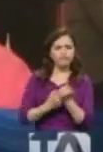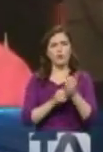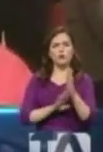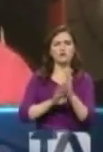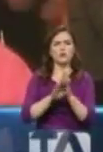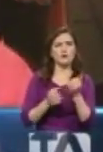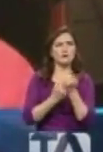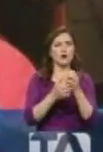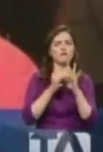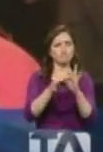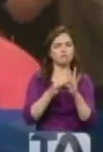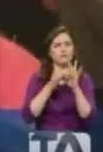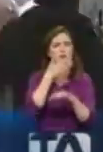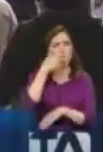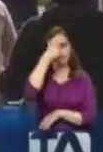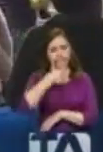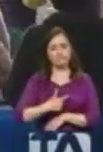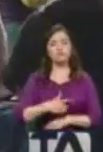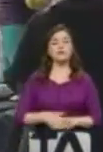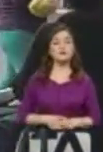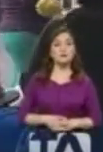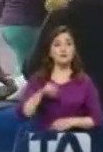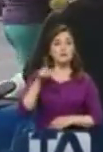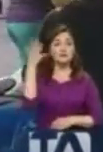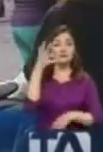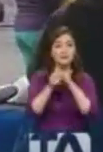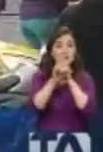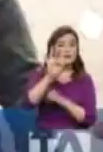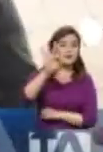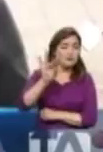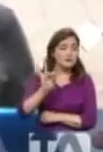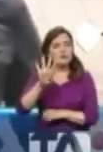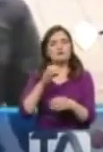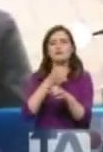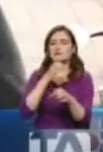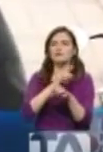aportarle al país, con ganas de ser mejor persona. Se estima que desde 1989,